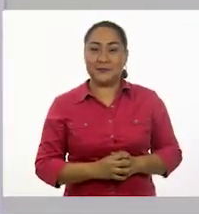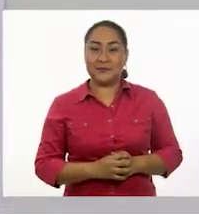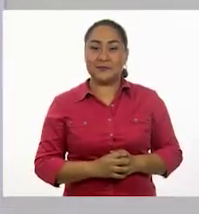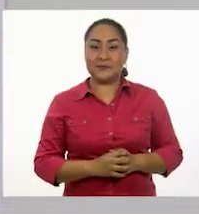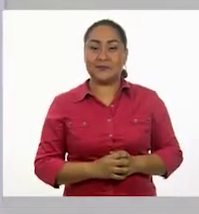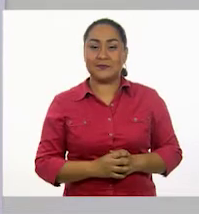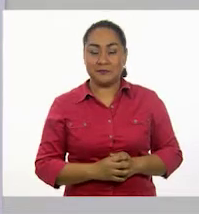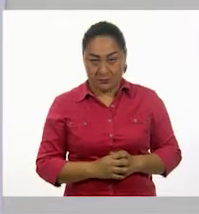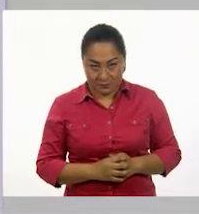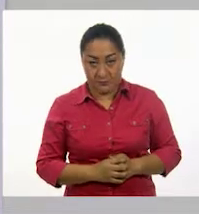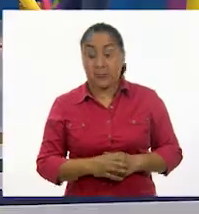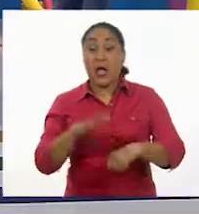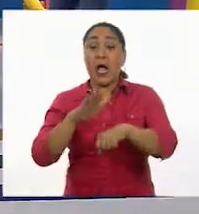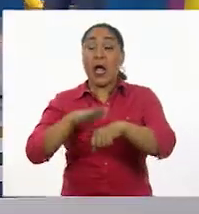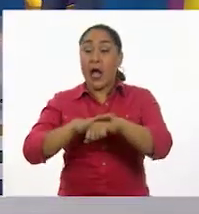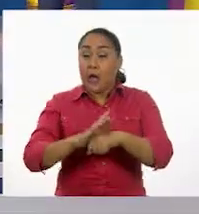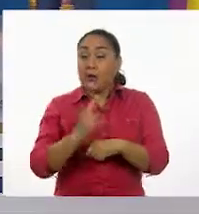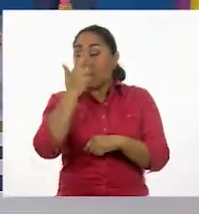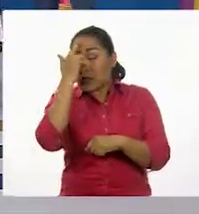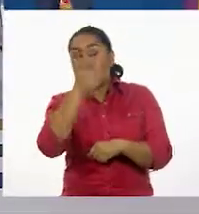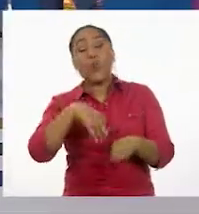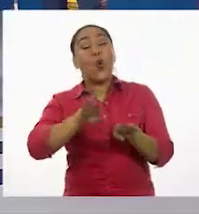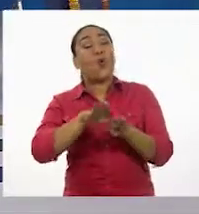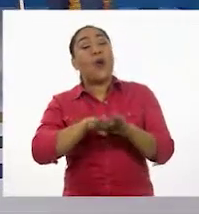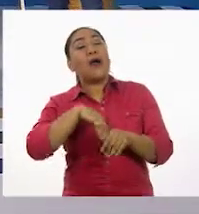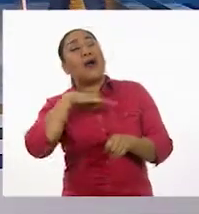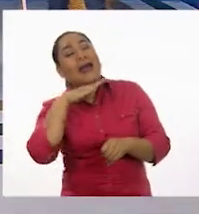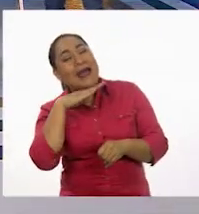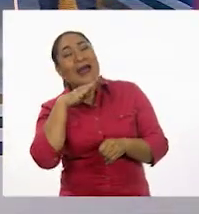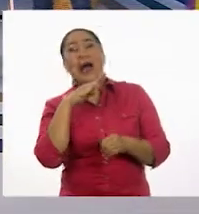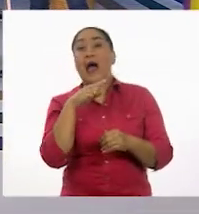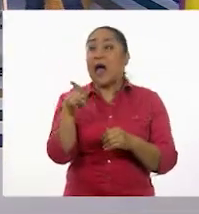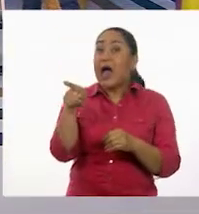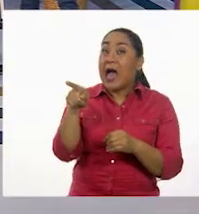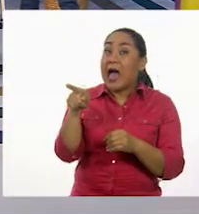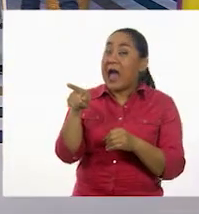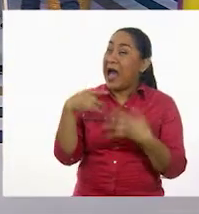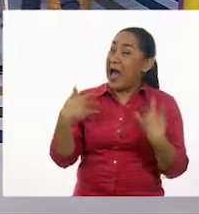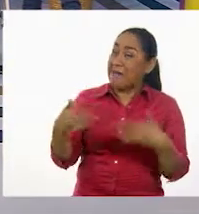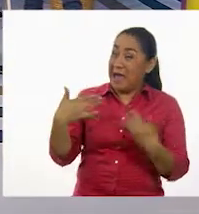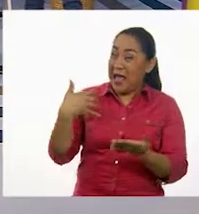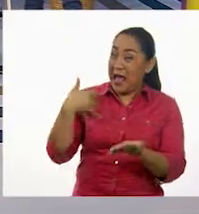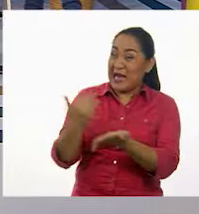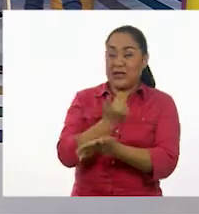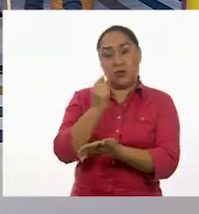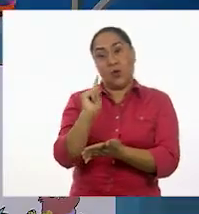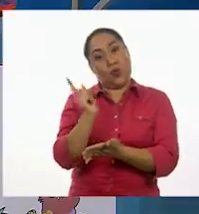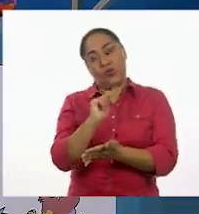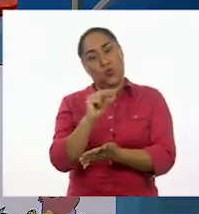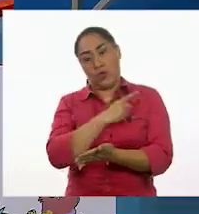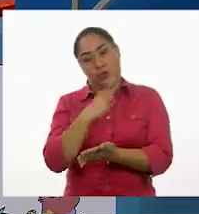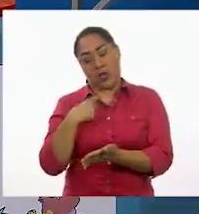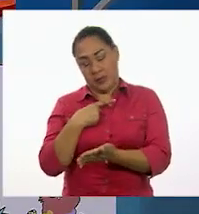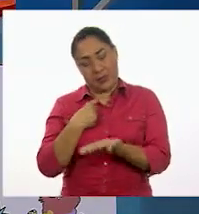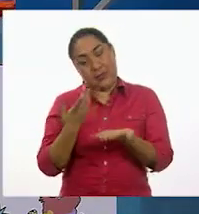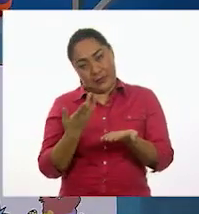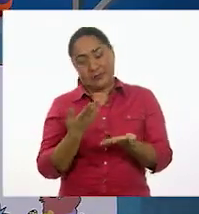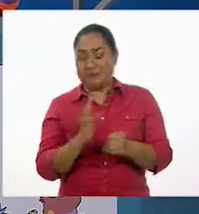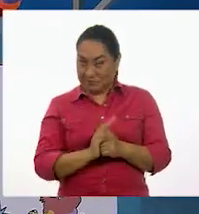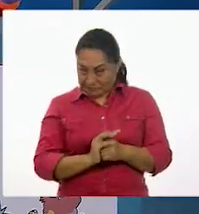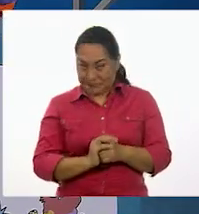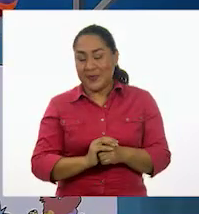Muy bien. Pero recuerden que nunca hay que confiarnos, ¿eh? Ni mucho menos burlarnos de las demás personas con las que estamos jugando. Así que vamos a la